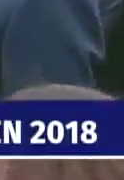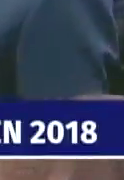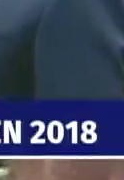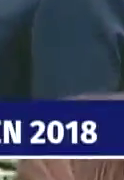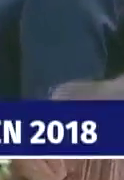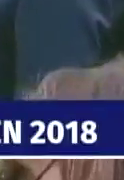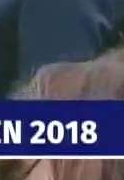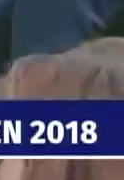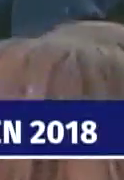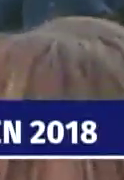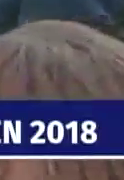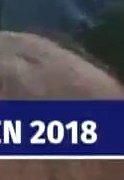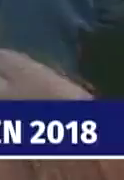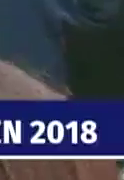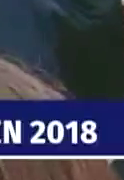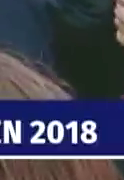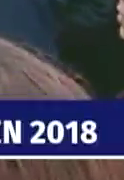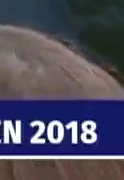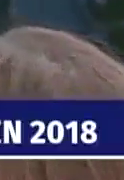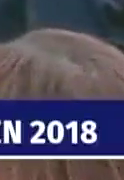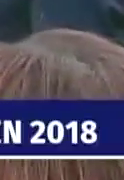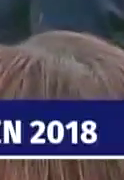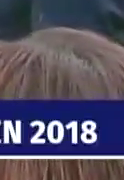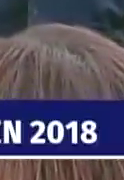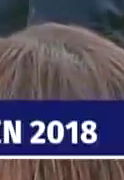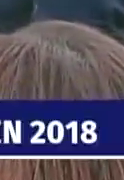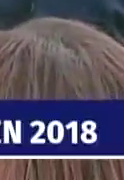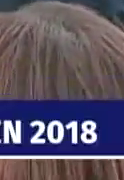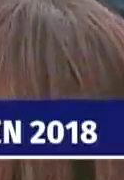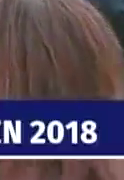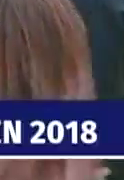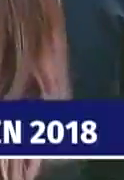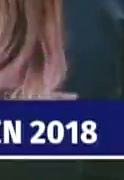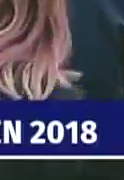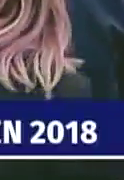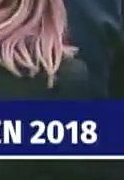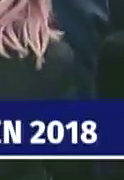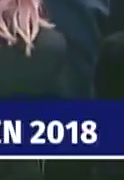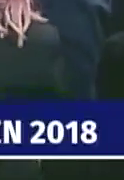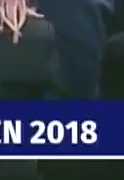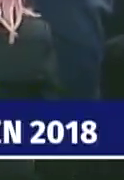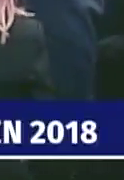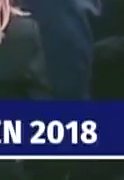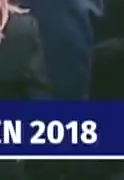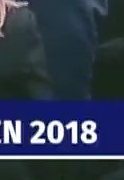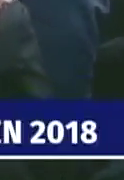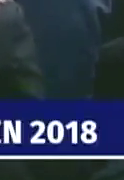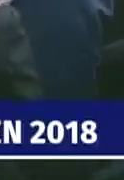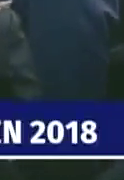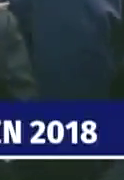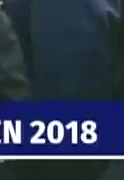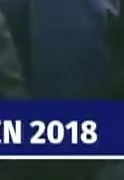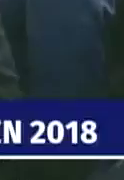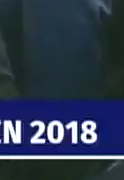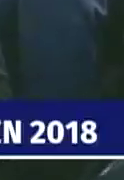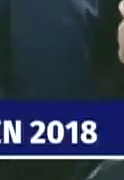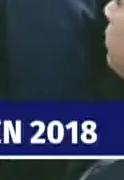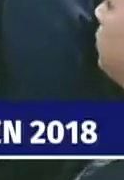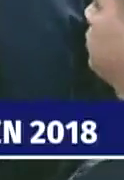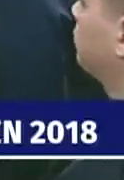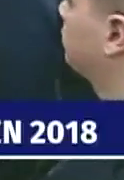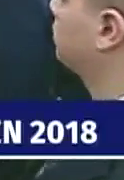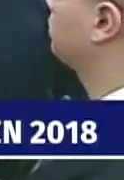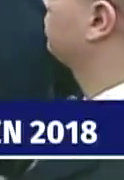y que pudimos apreciar productos elaborados de manera artesanal de escritores venezolanos. La iniciación a la